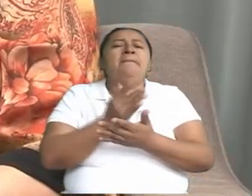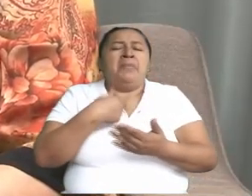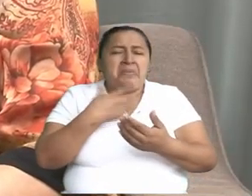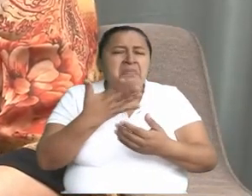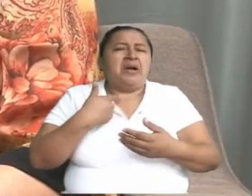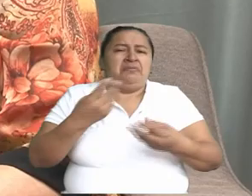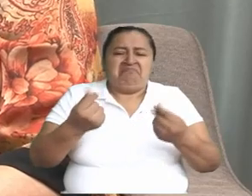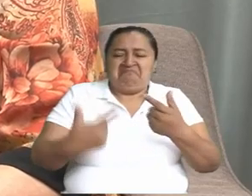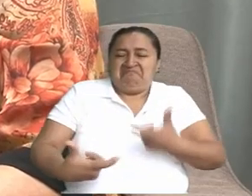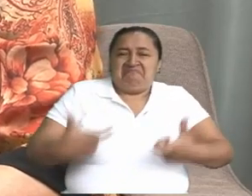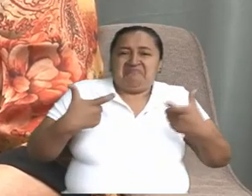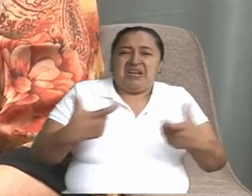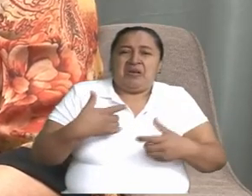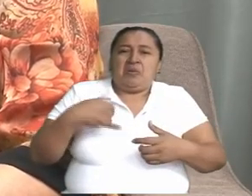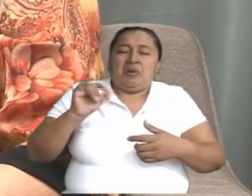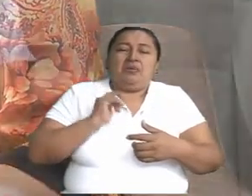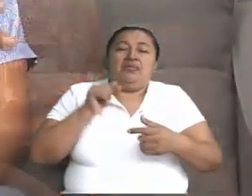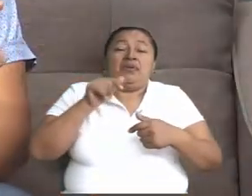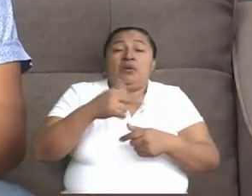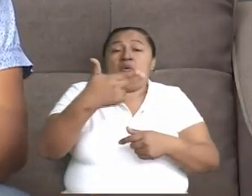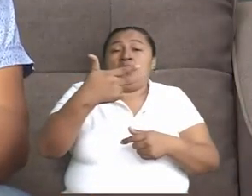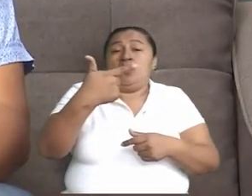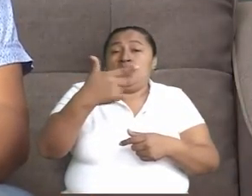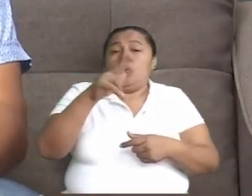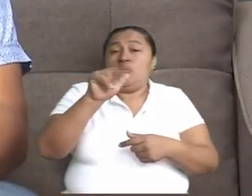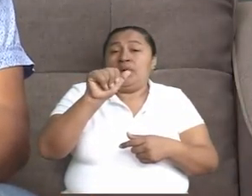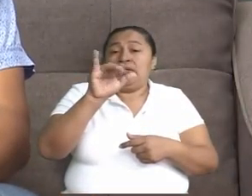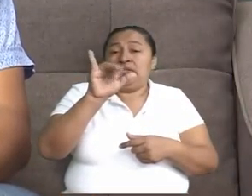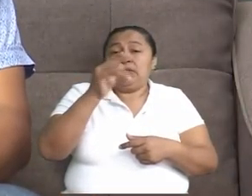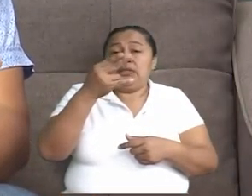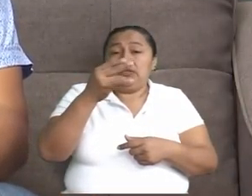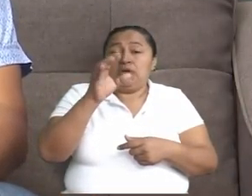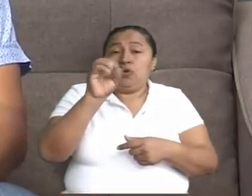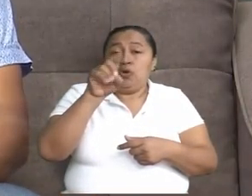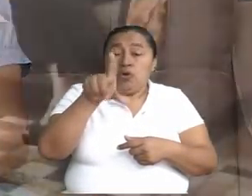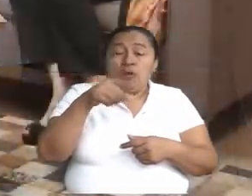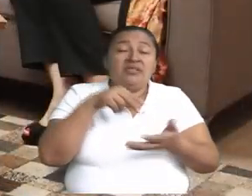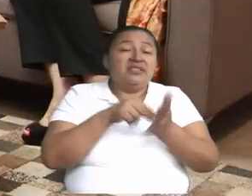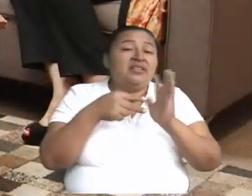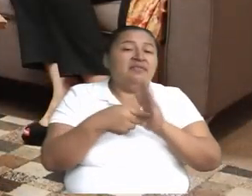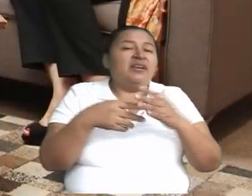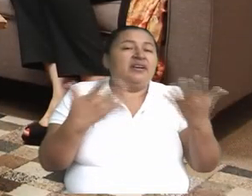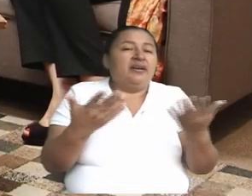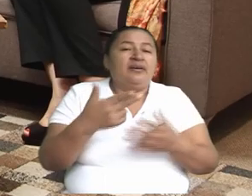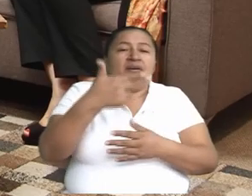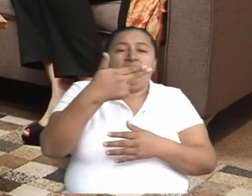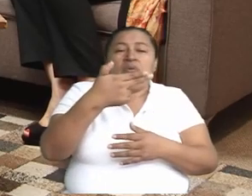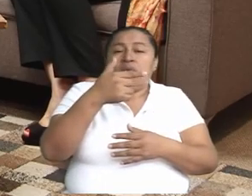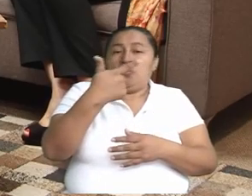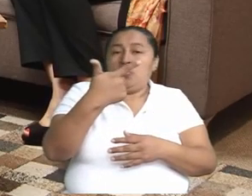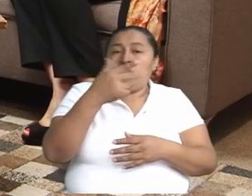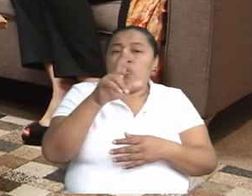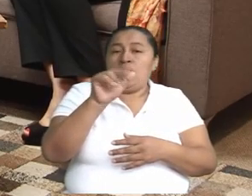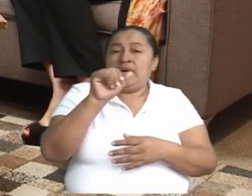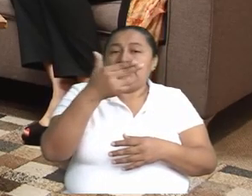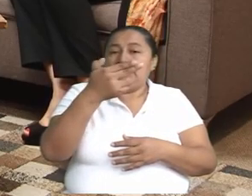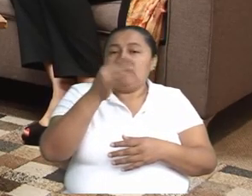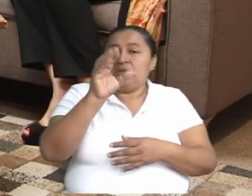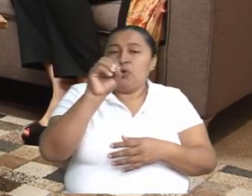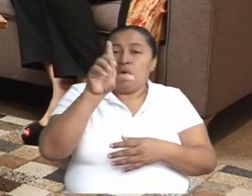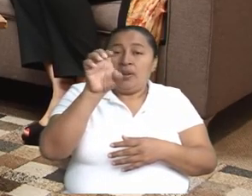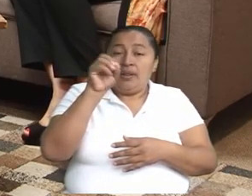drogas? El huachicol para nuestra audiencia es el tráfico de la gasolina, precisamente. El robo de la gasolina. Huachicoleo. Huachicoleo es